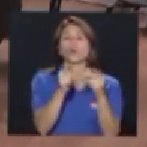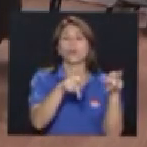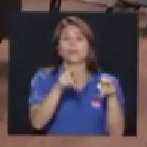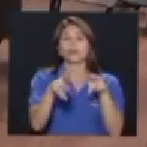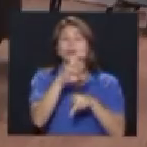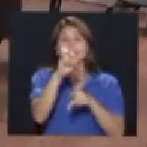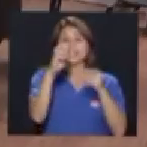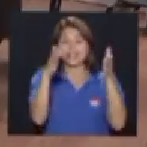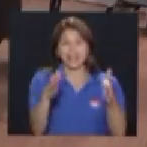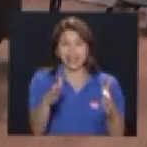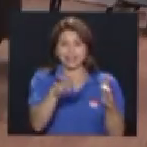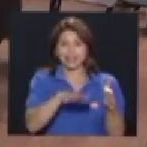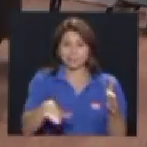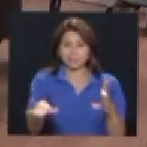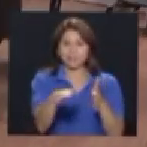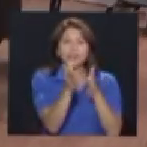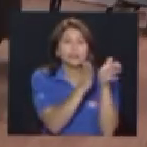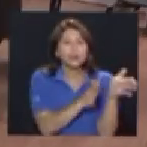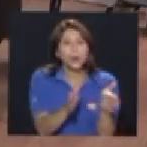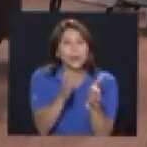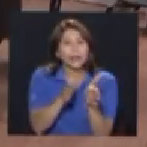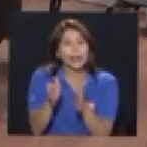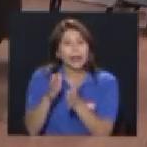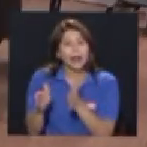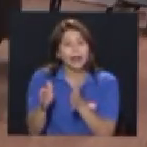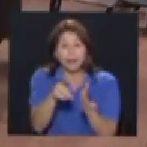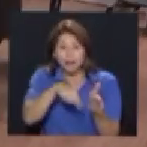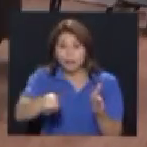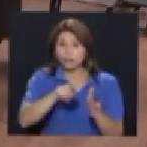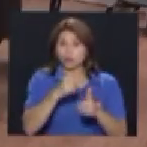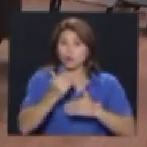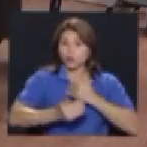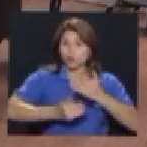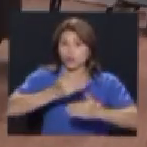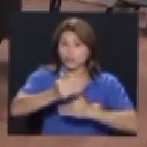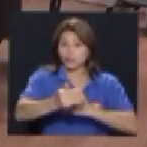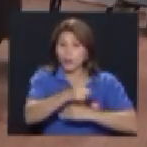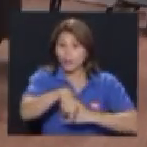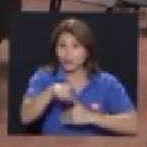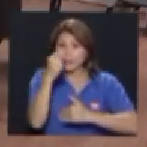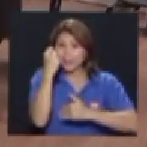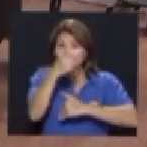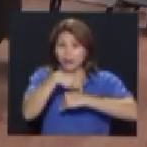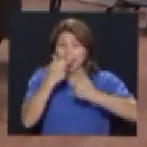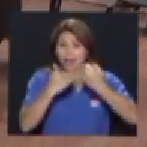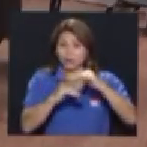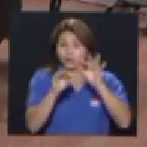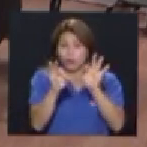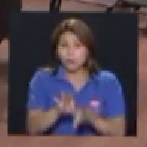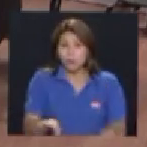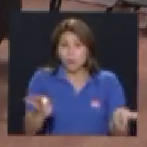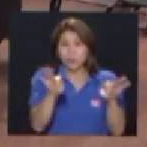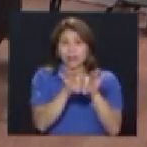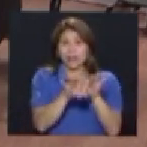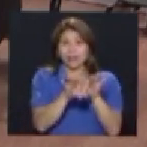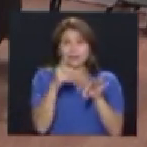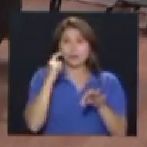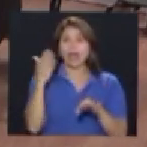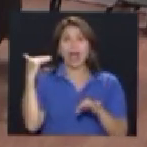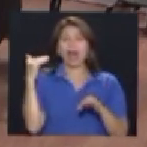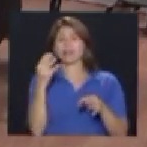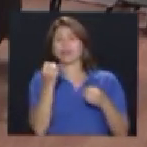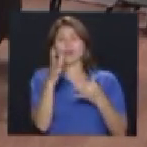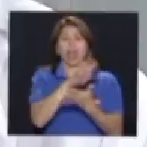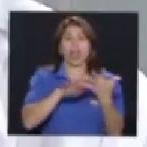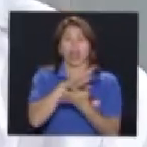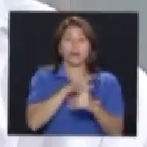se ordenan y tienen un proceso y entienden que los plazos son importantes, de repente este montón de anárquicos se ordenan y las toman las